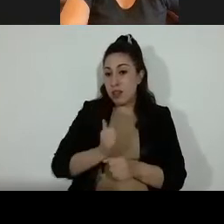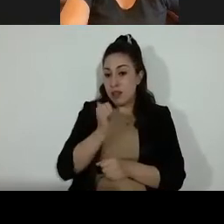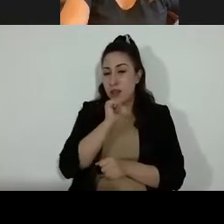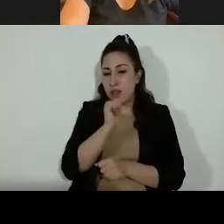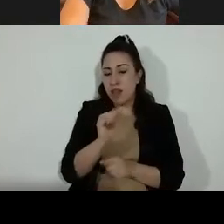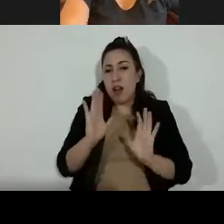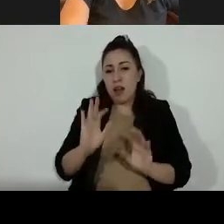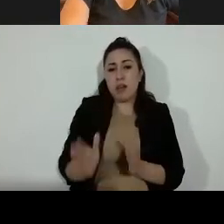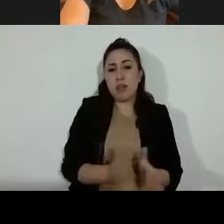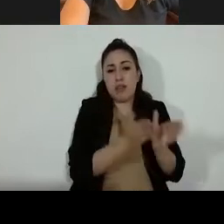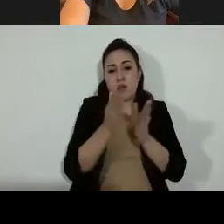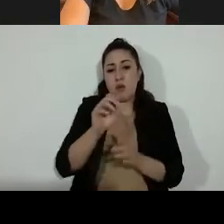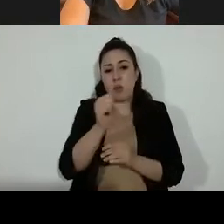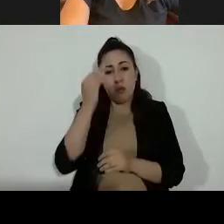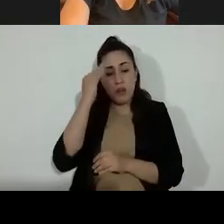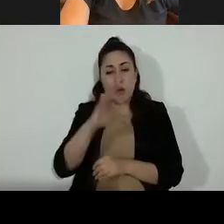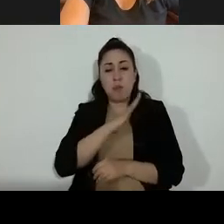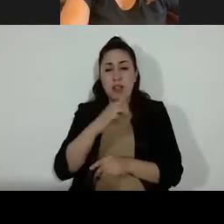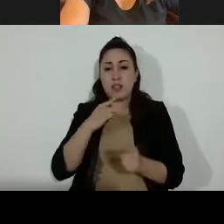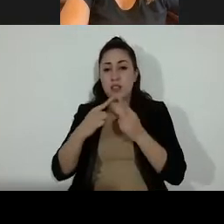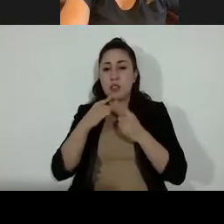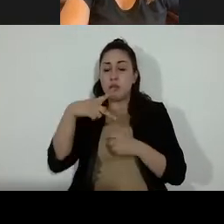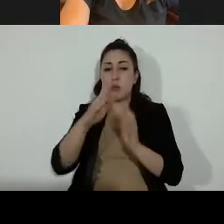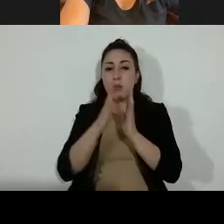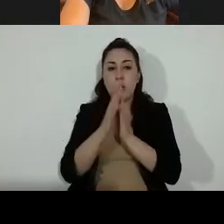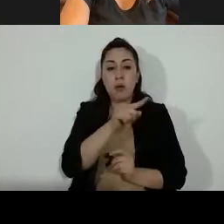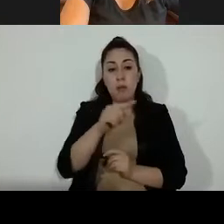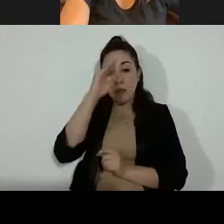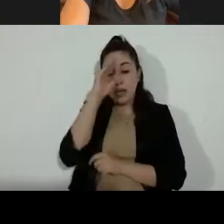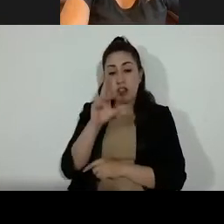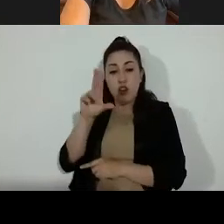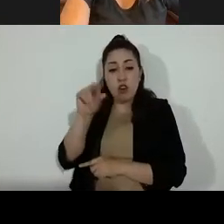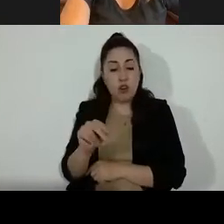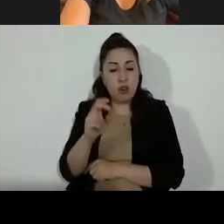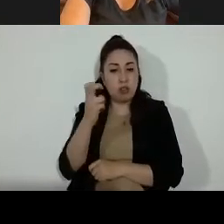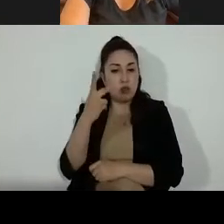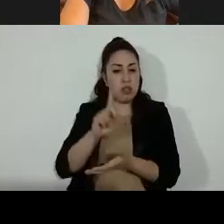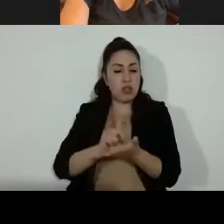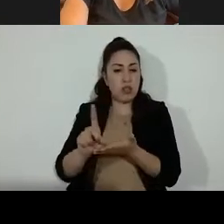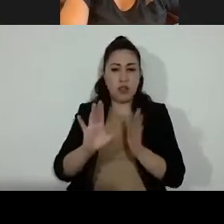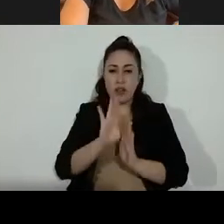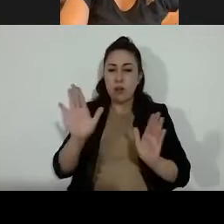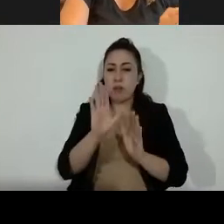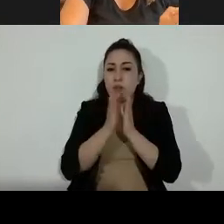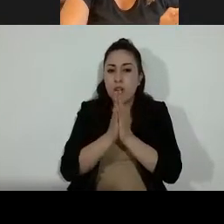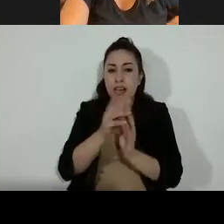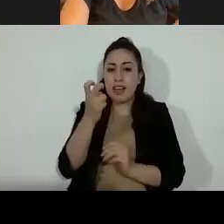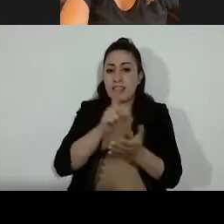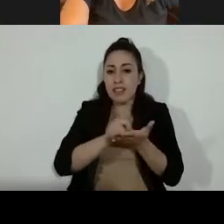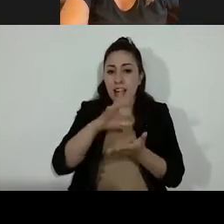analicémoslo, discutámoslo, pero no nos neguemos el derecho, no renunciemos el derecho que tiene este